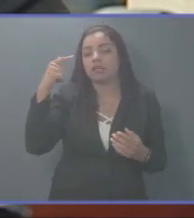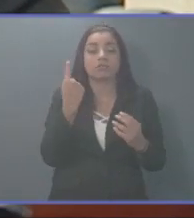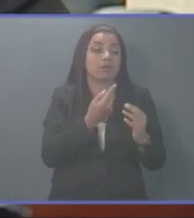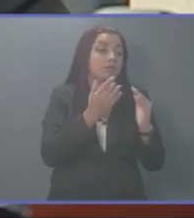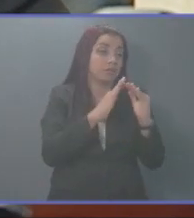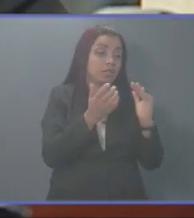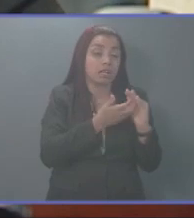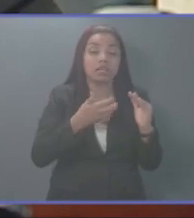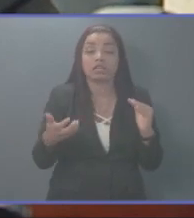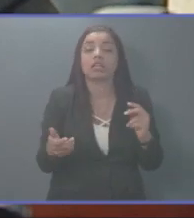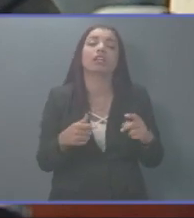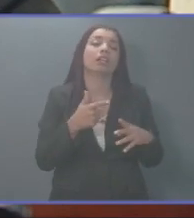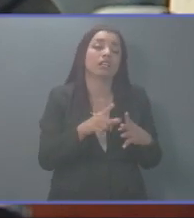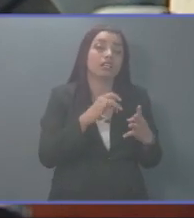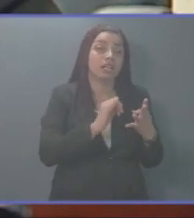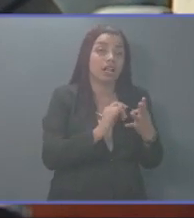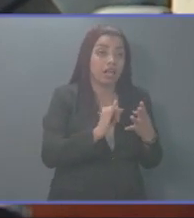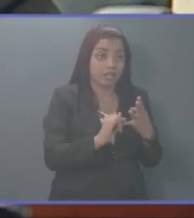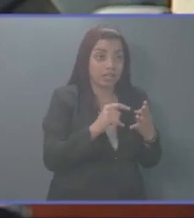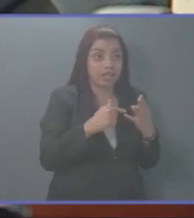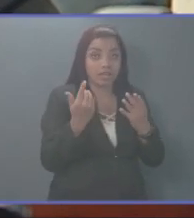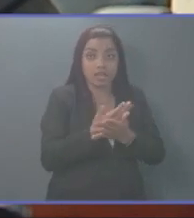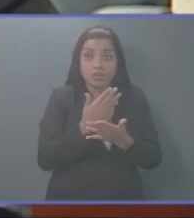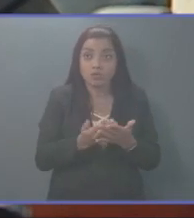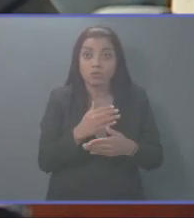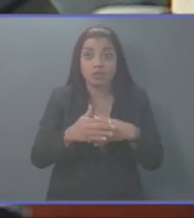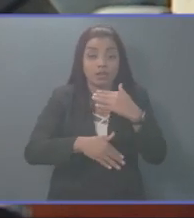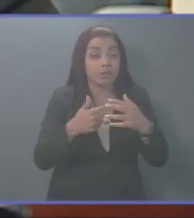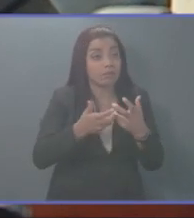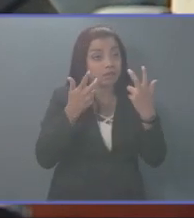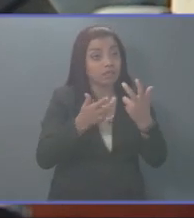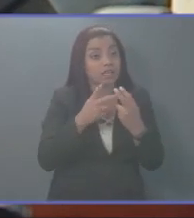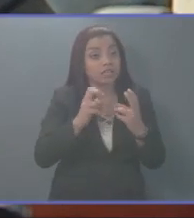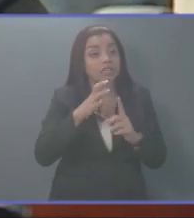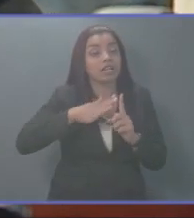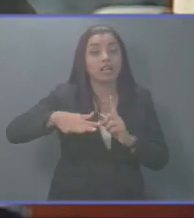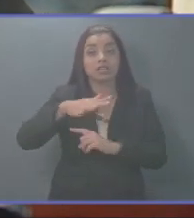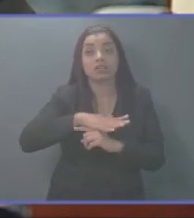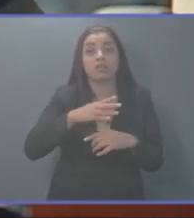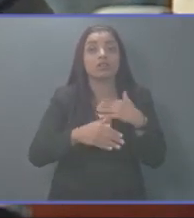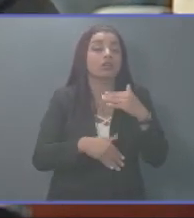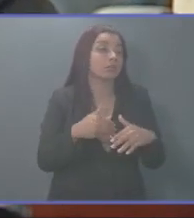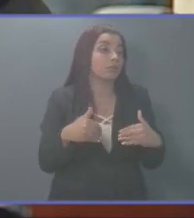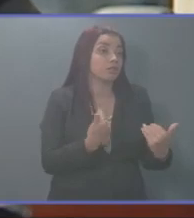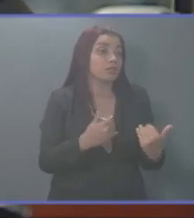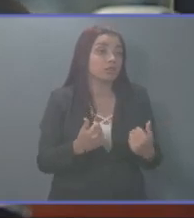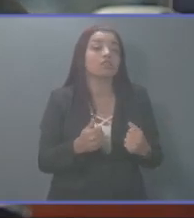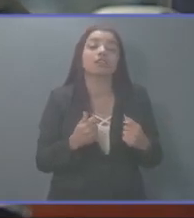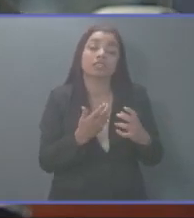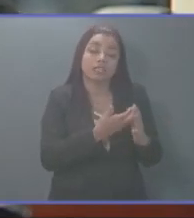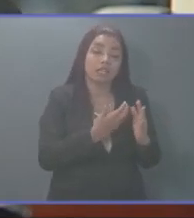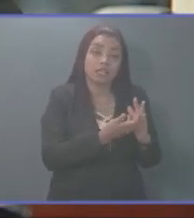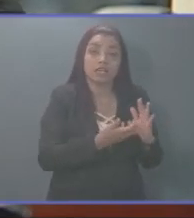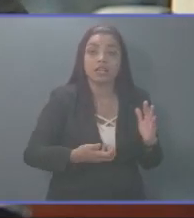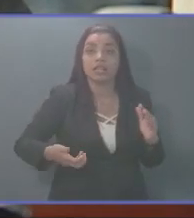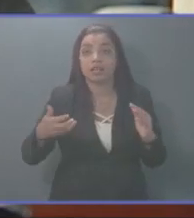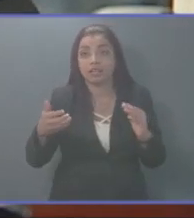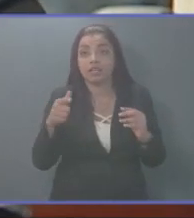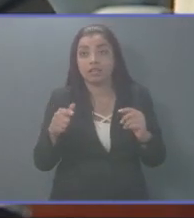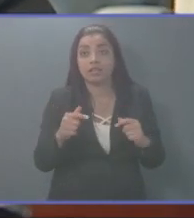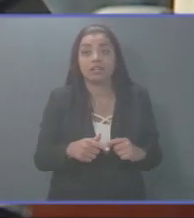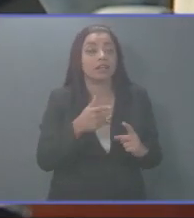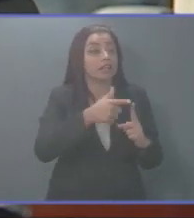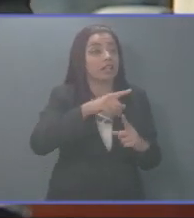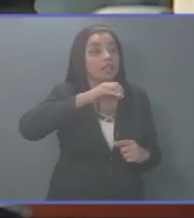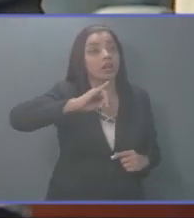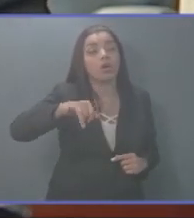y desarrollar los diagnósticos, estudios e investigaciones sobre la situación, causas e impactos del desplazamiento forzado interno.